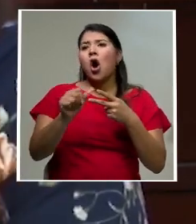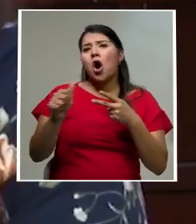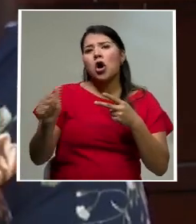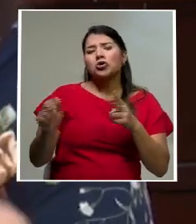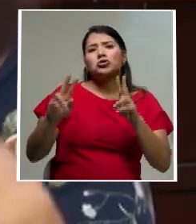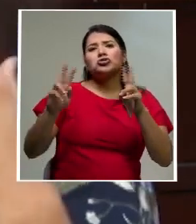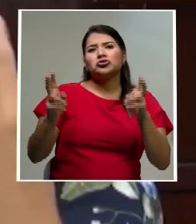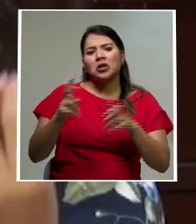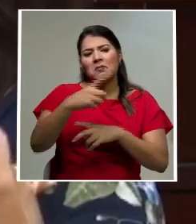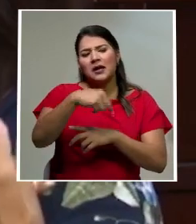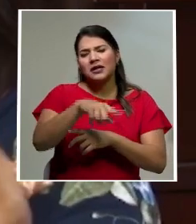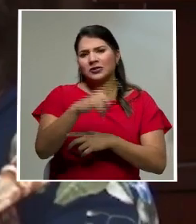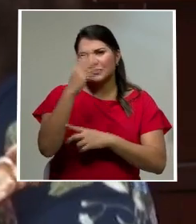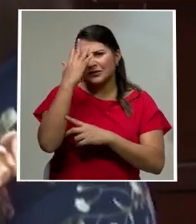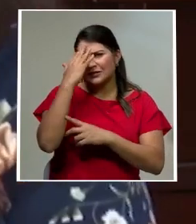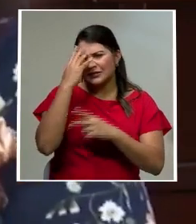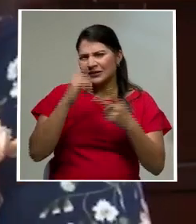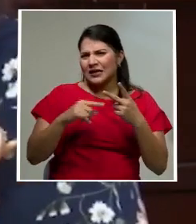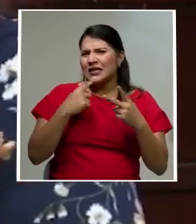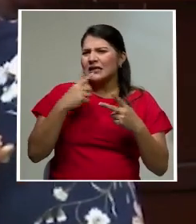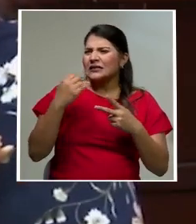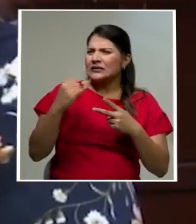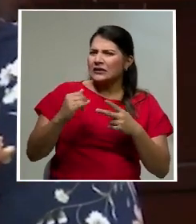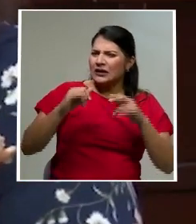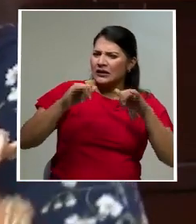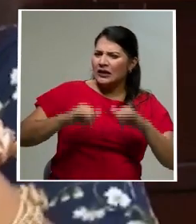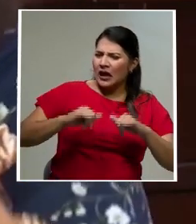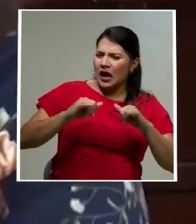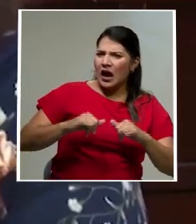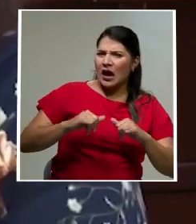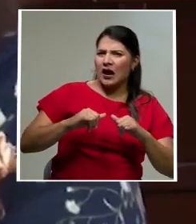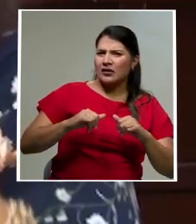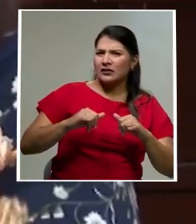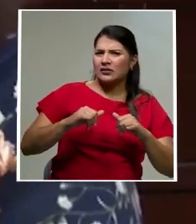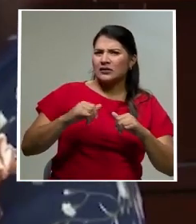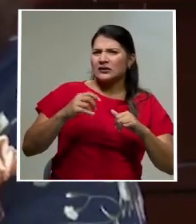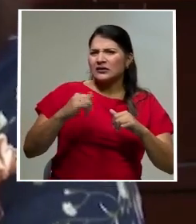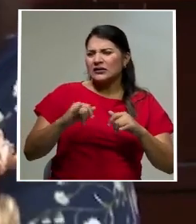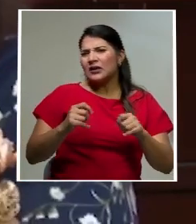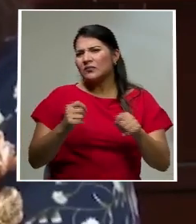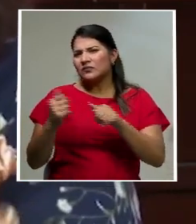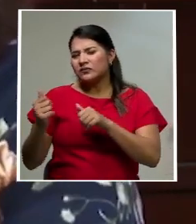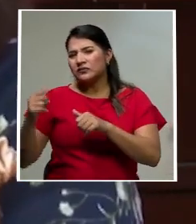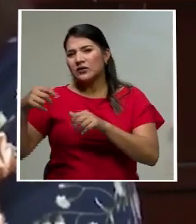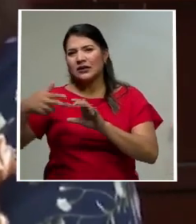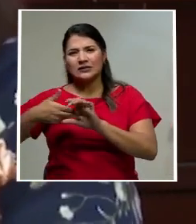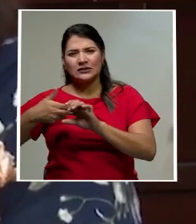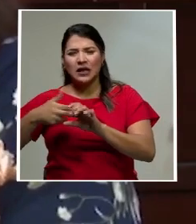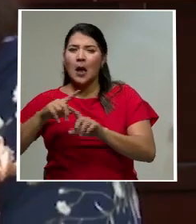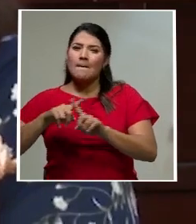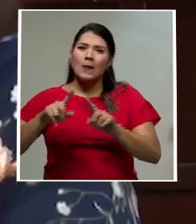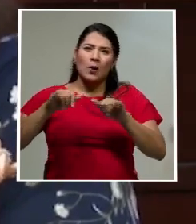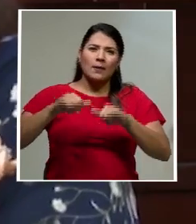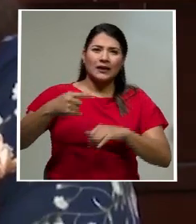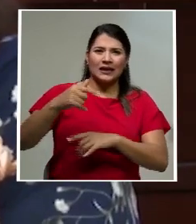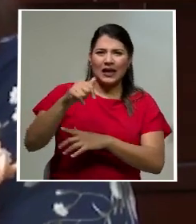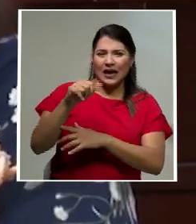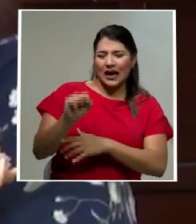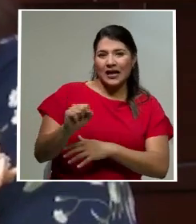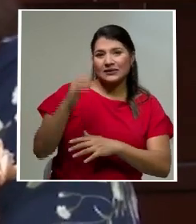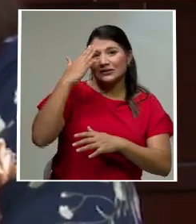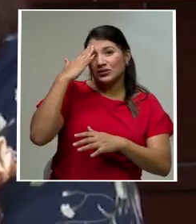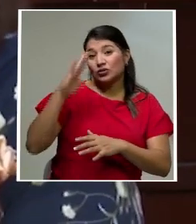preocupaciones sobre si dejar petróleo, pero mantener gas. Esas discusiones hemos insistido en que lo más importante es llevarlas al